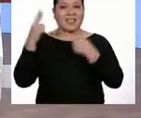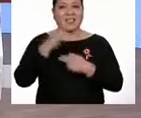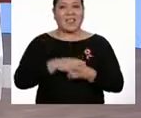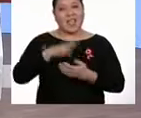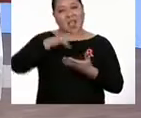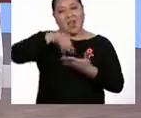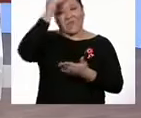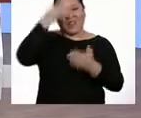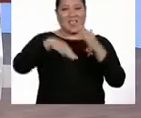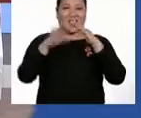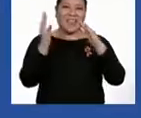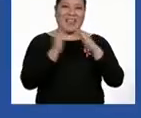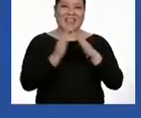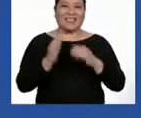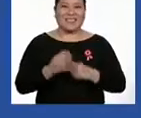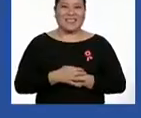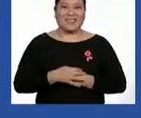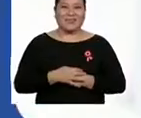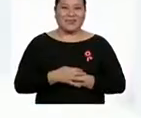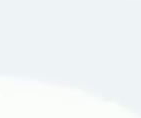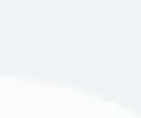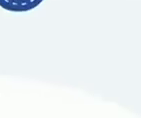con Aprendo en Casa.